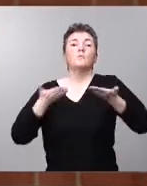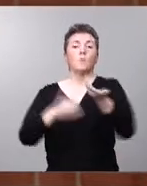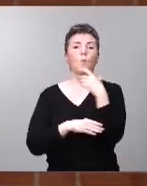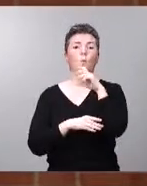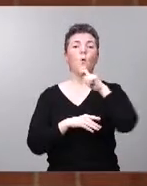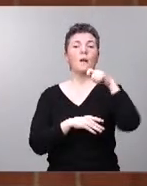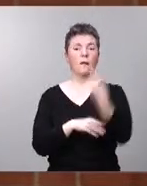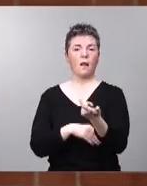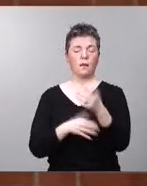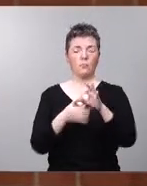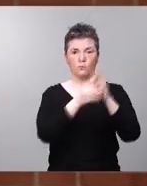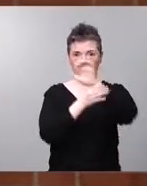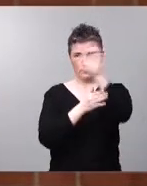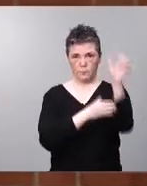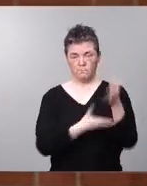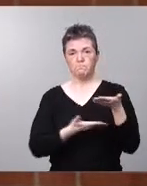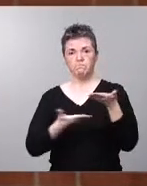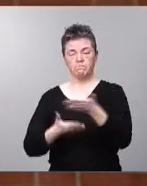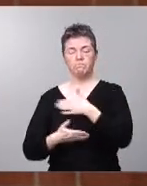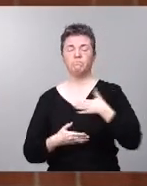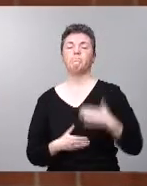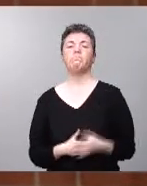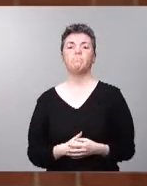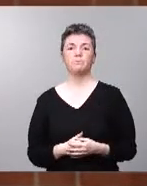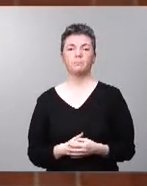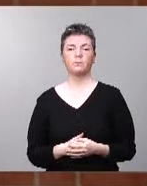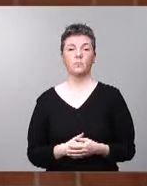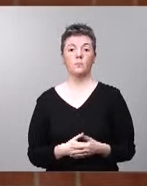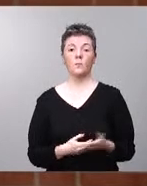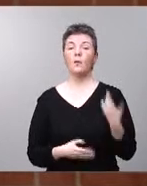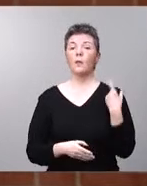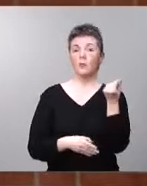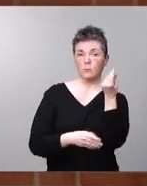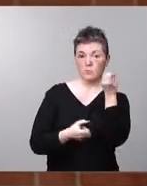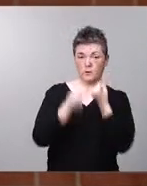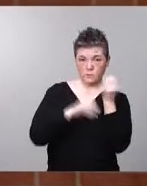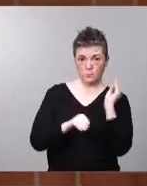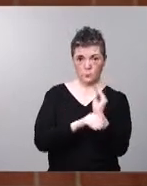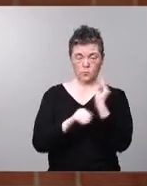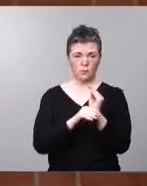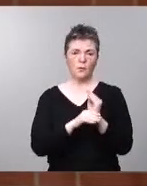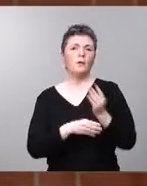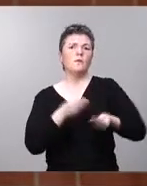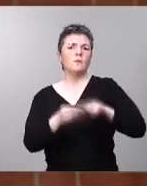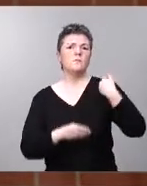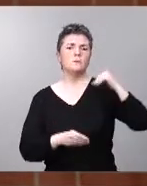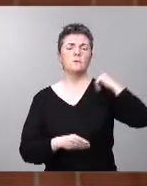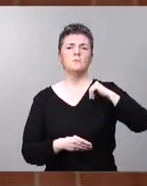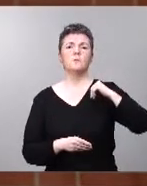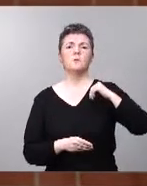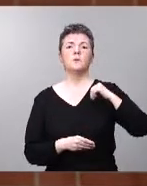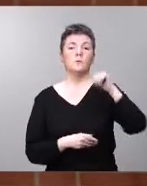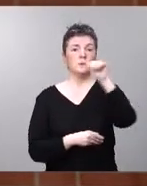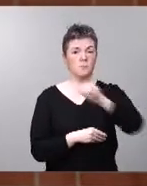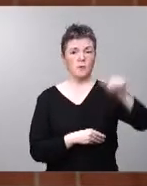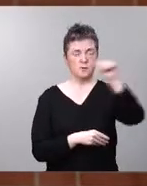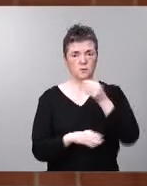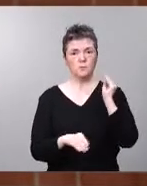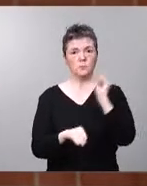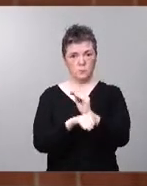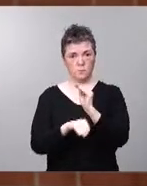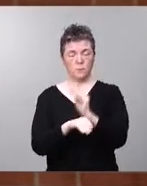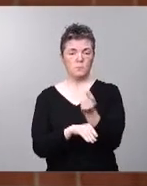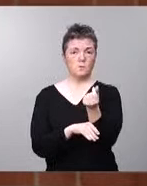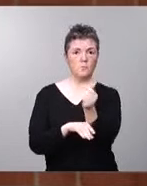unión europea con ayuda financiera como venimos haciendo desde hace ya unas semanas para afrontar las actuales